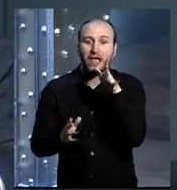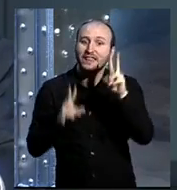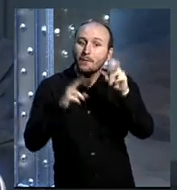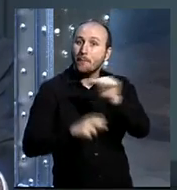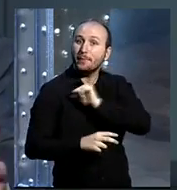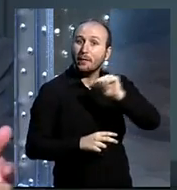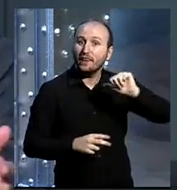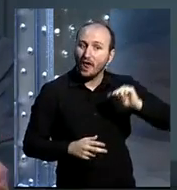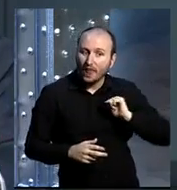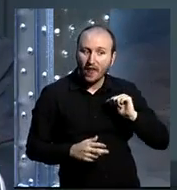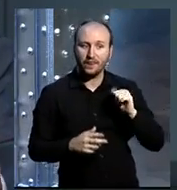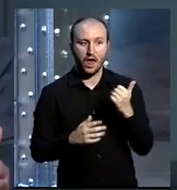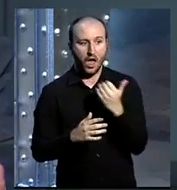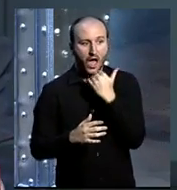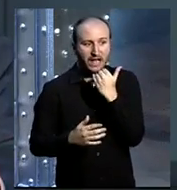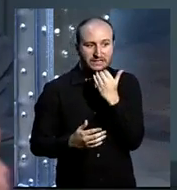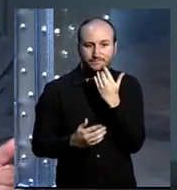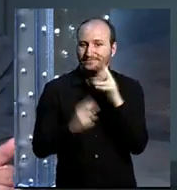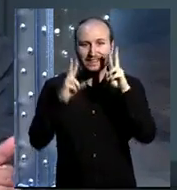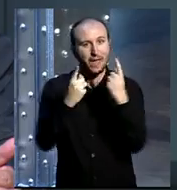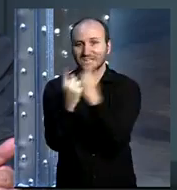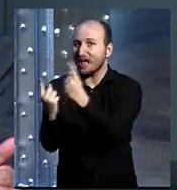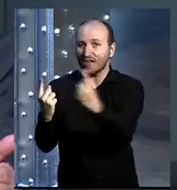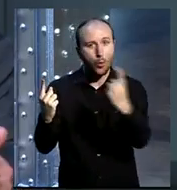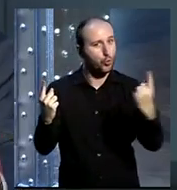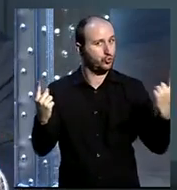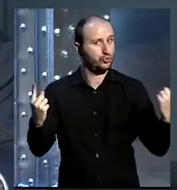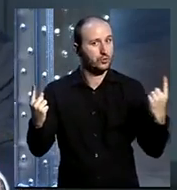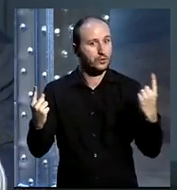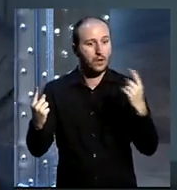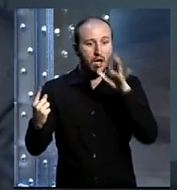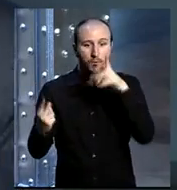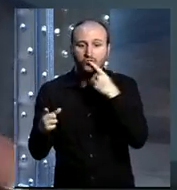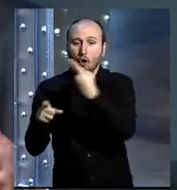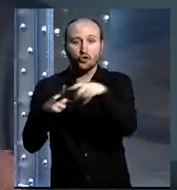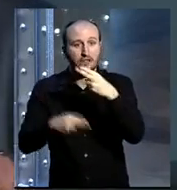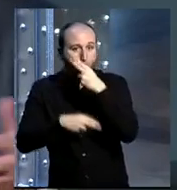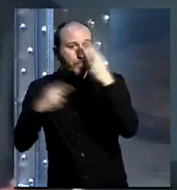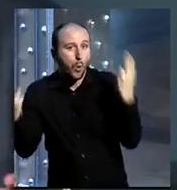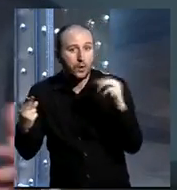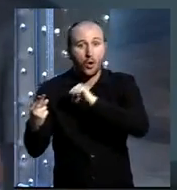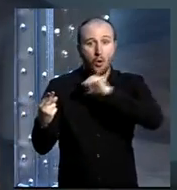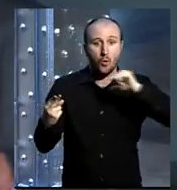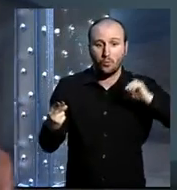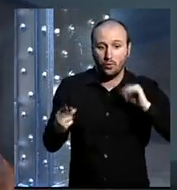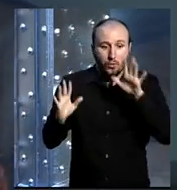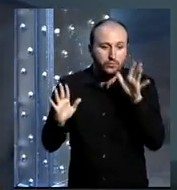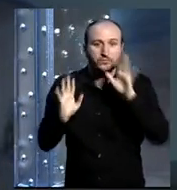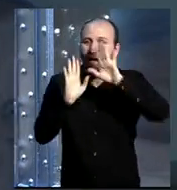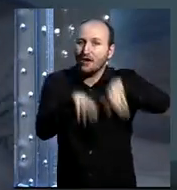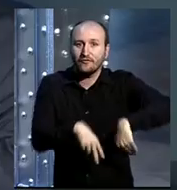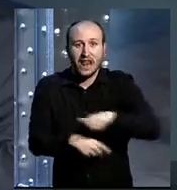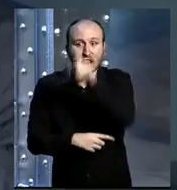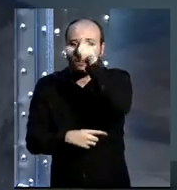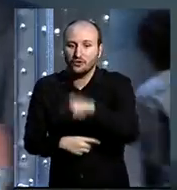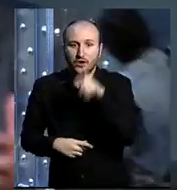fondo, nos lleva a un elemento casi individual. Lo que es privado frente a lo que es lo público, al final es el individuo el que de alguna forma decide qué es lo